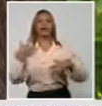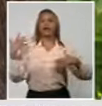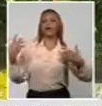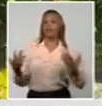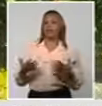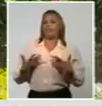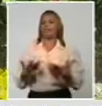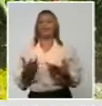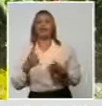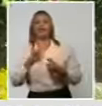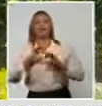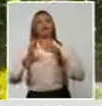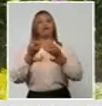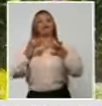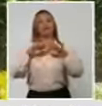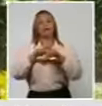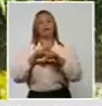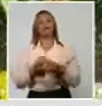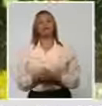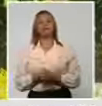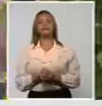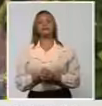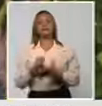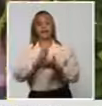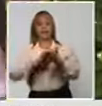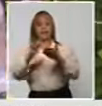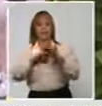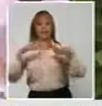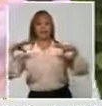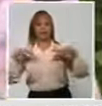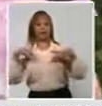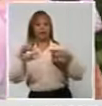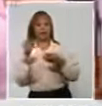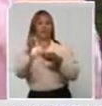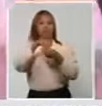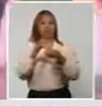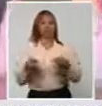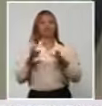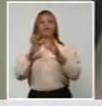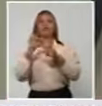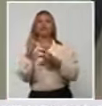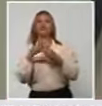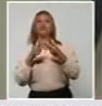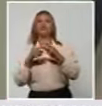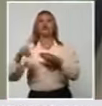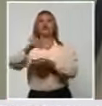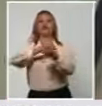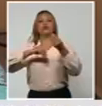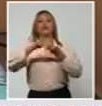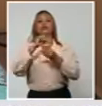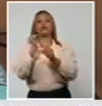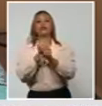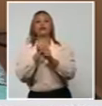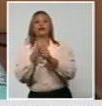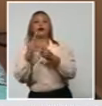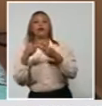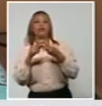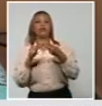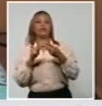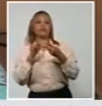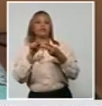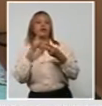de la familia. El plan vacacional de esta instalación incluye 2 rotaciones semanales con ofertas de viajes y otros